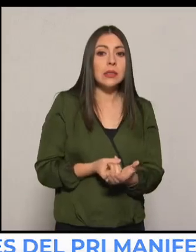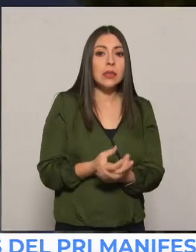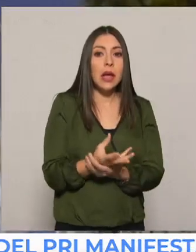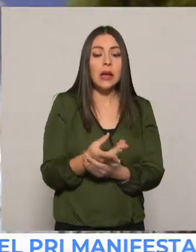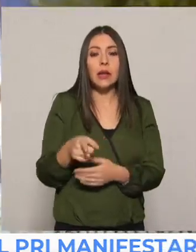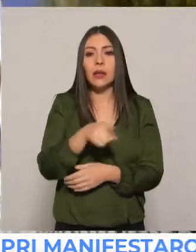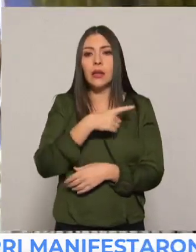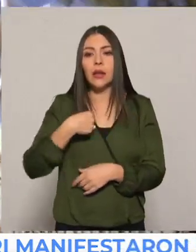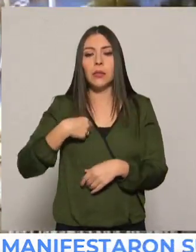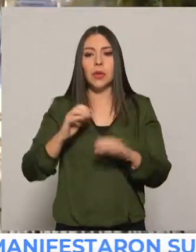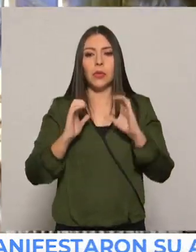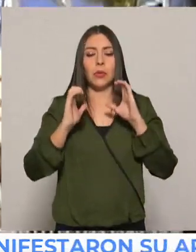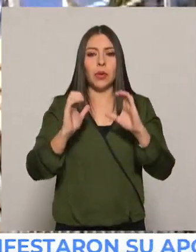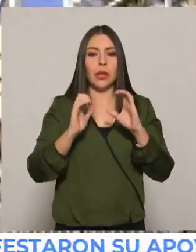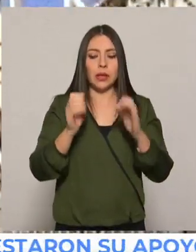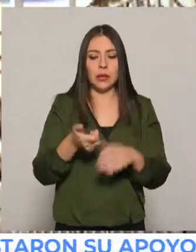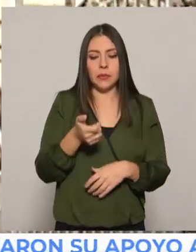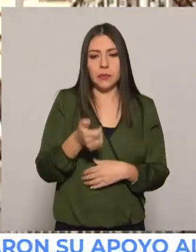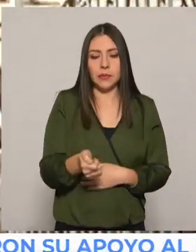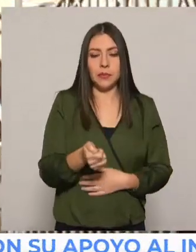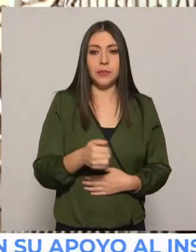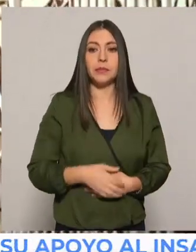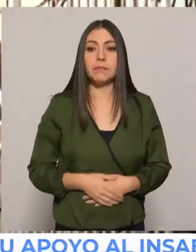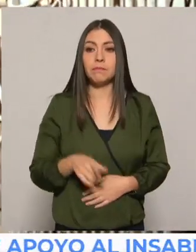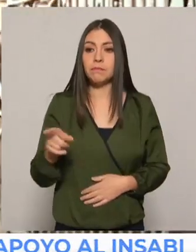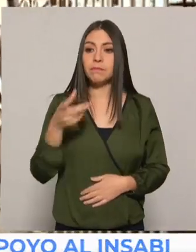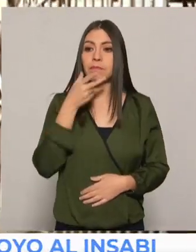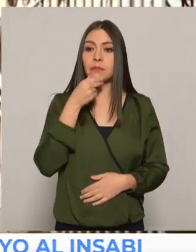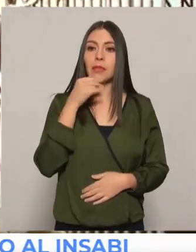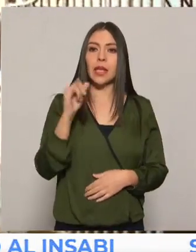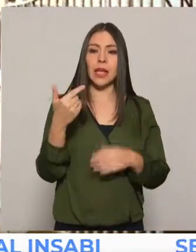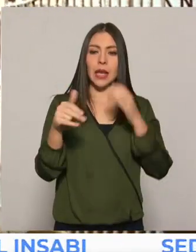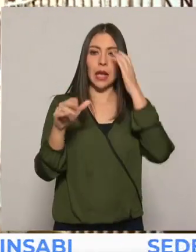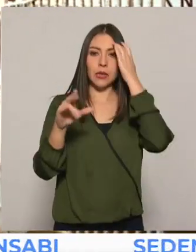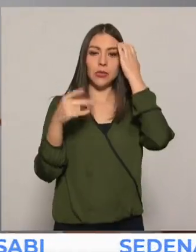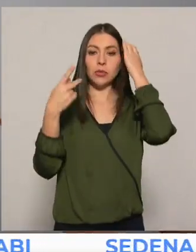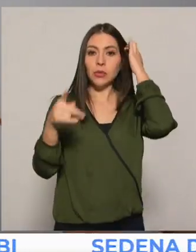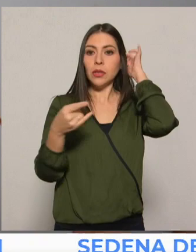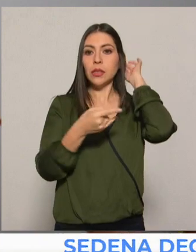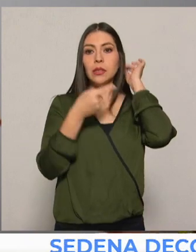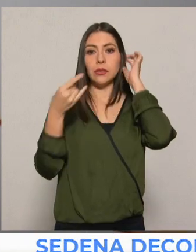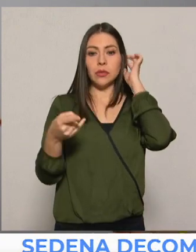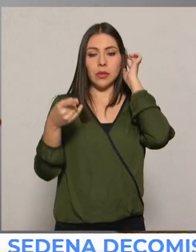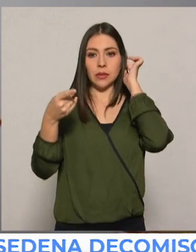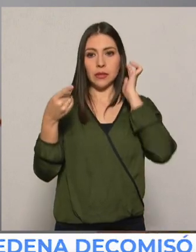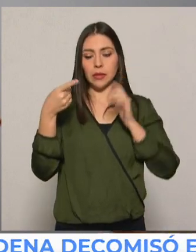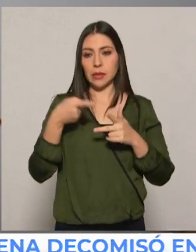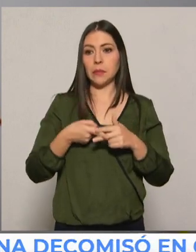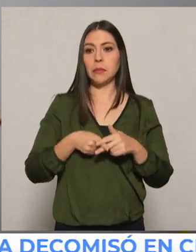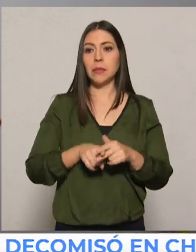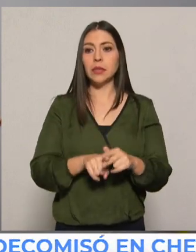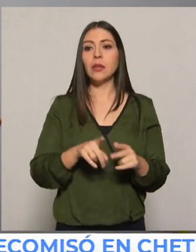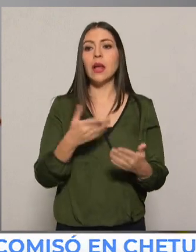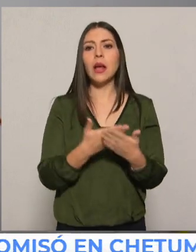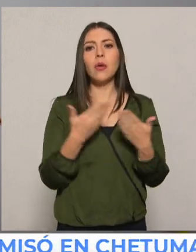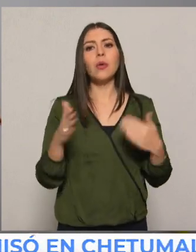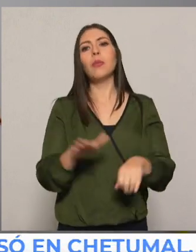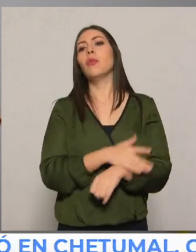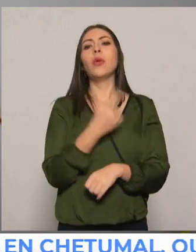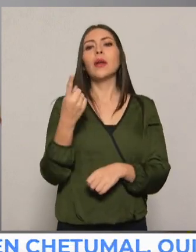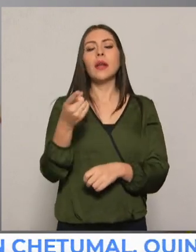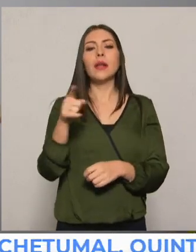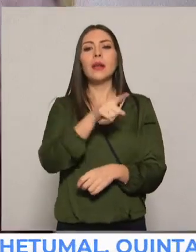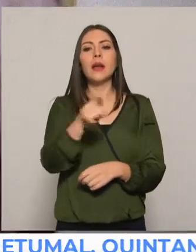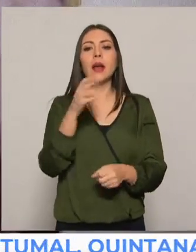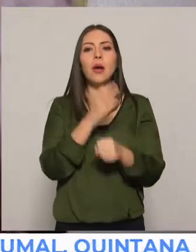cuidando. Aquí comienza la historia de Ignacio, de por qué hoy está bajo el mecanismo de protección para periodistas y